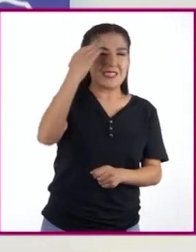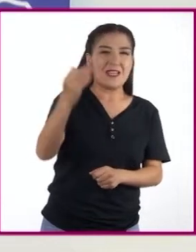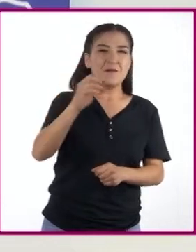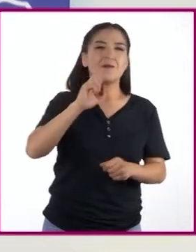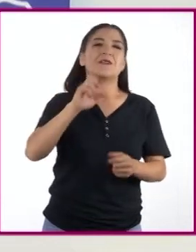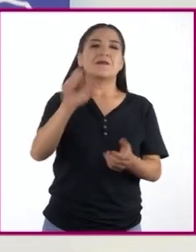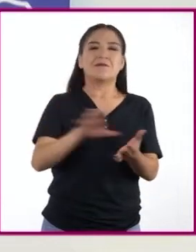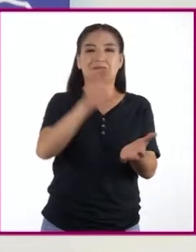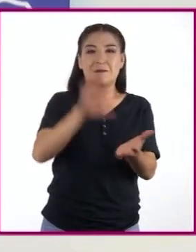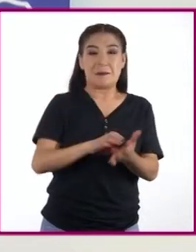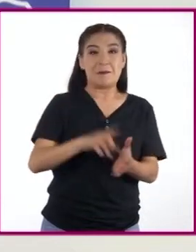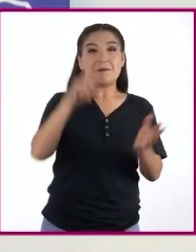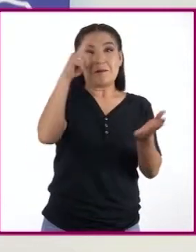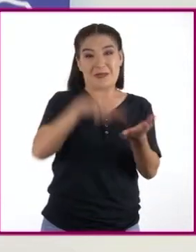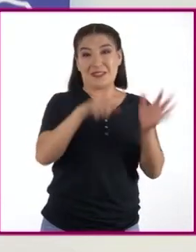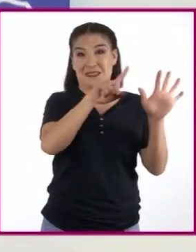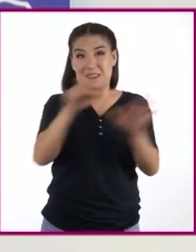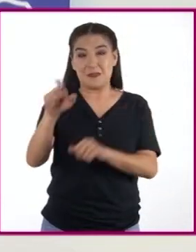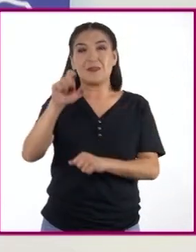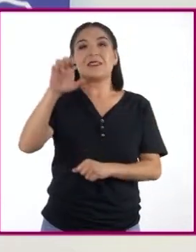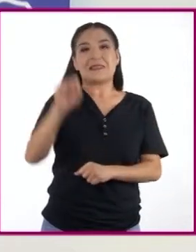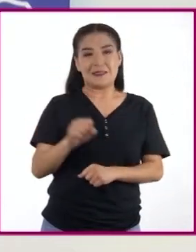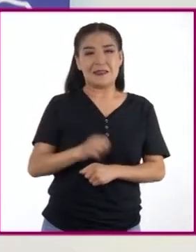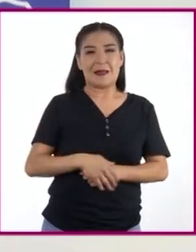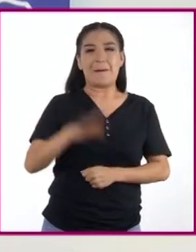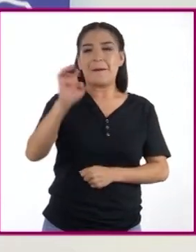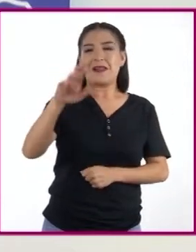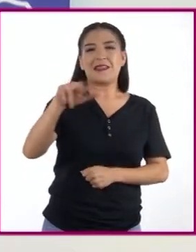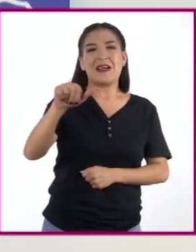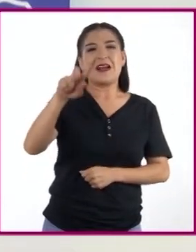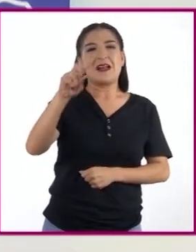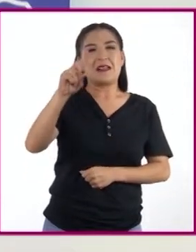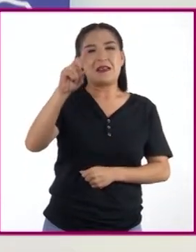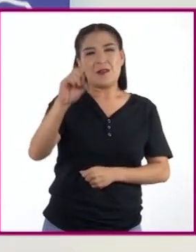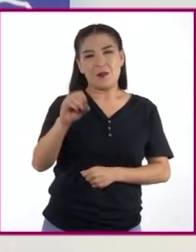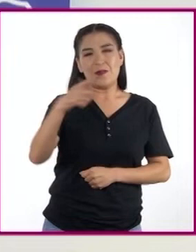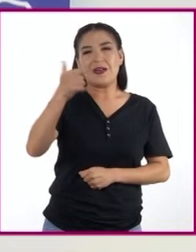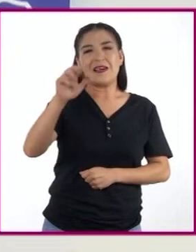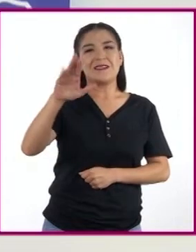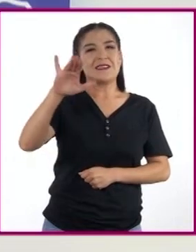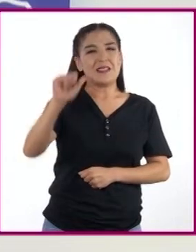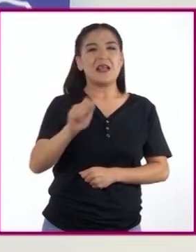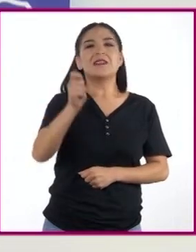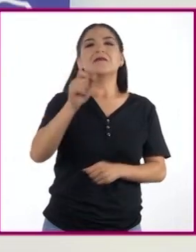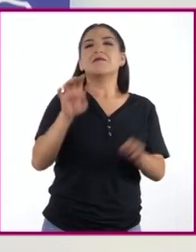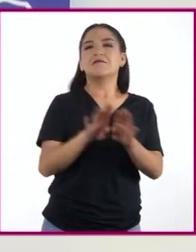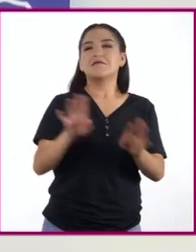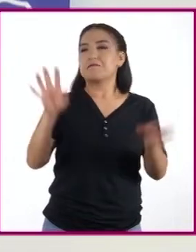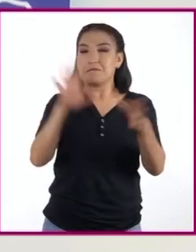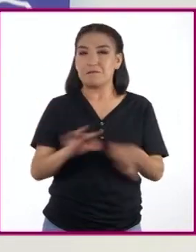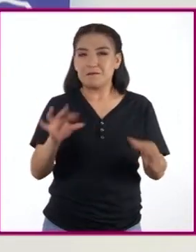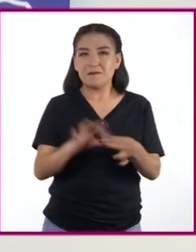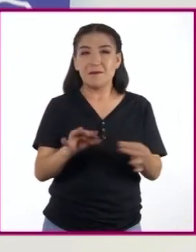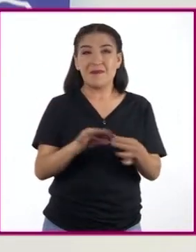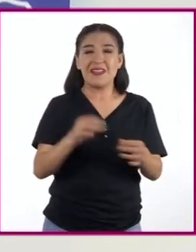hasta 1760, Bernardo García Martínez refiere que la llegada de